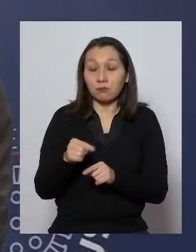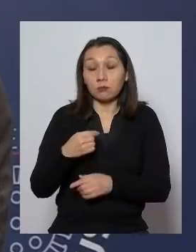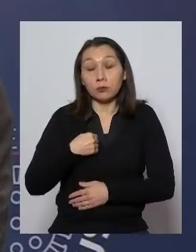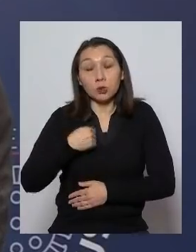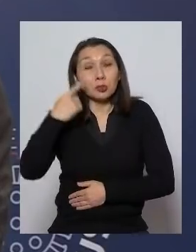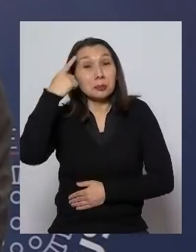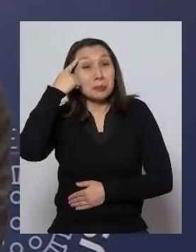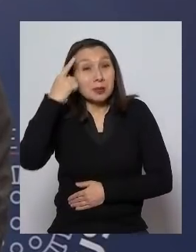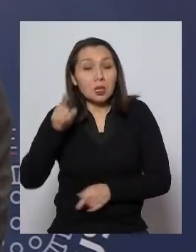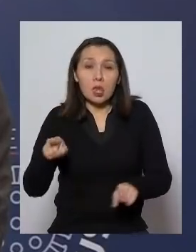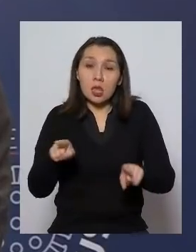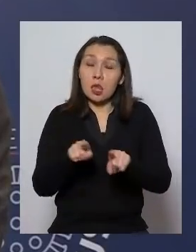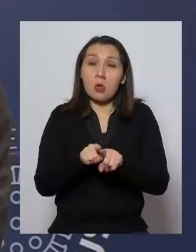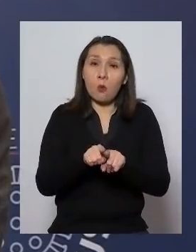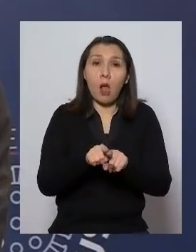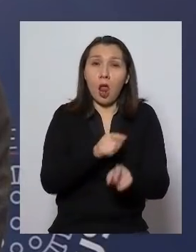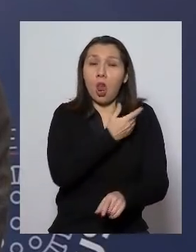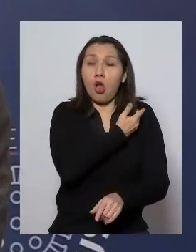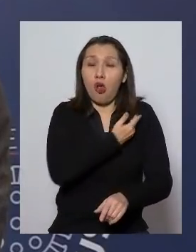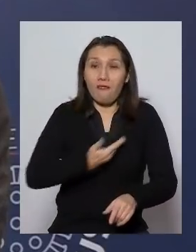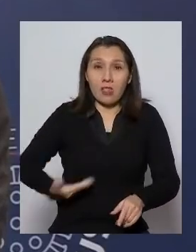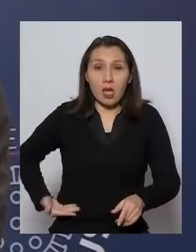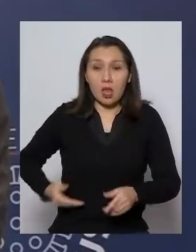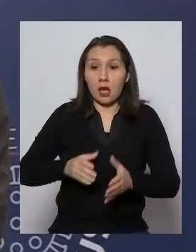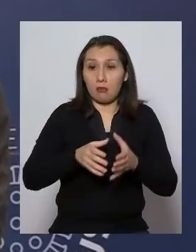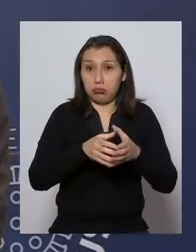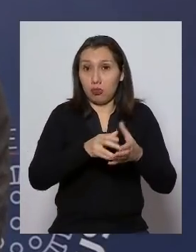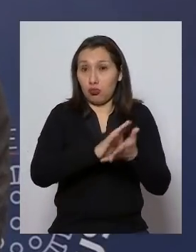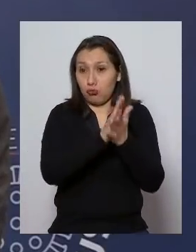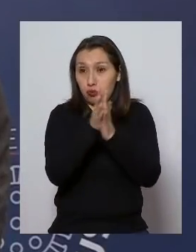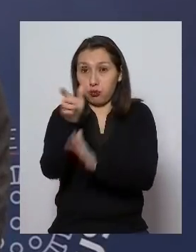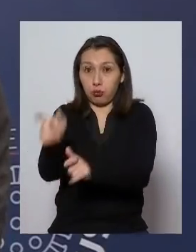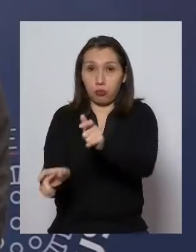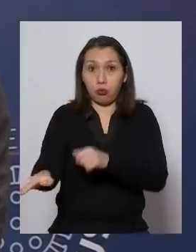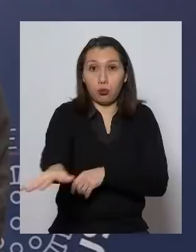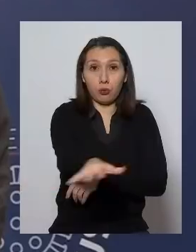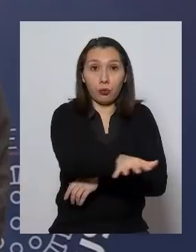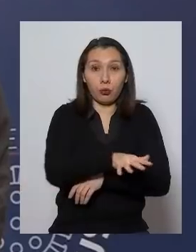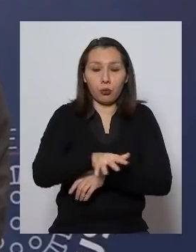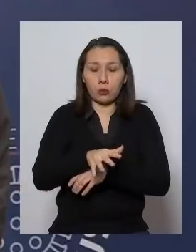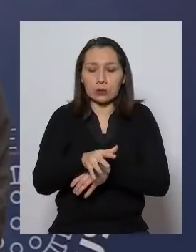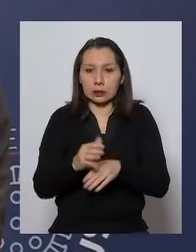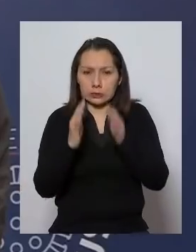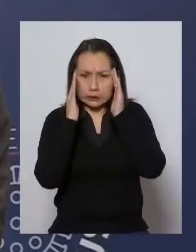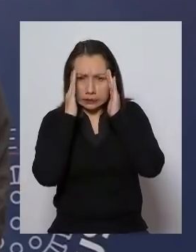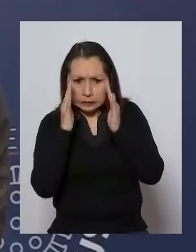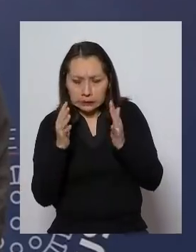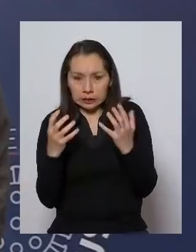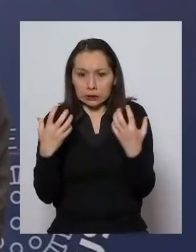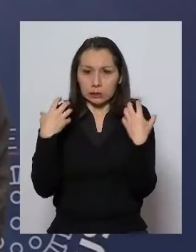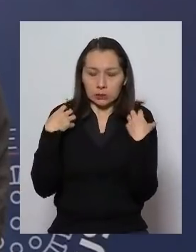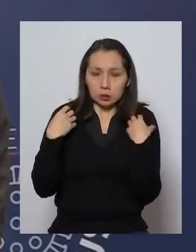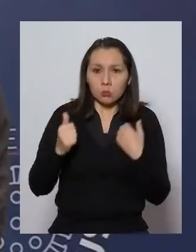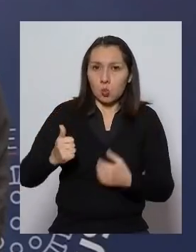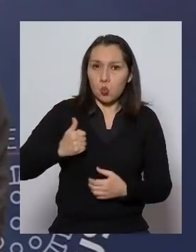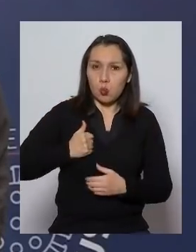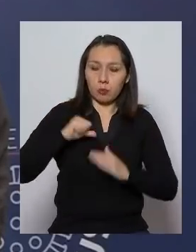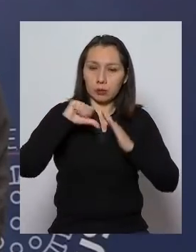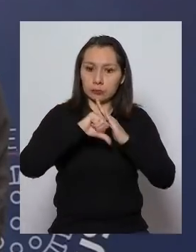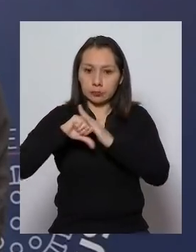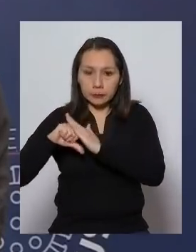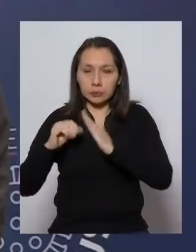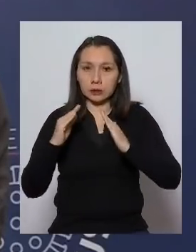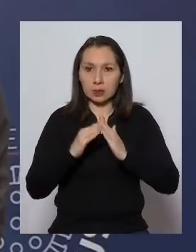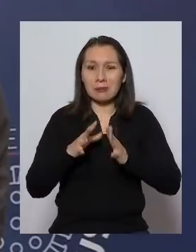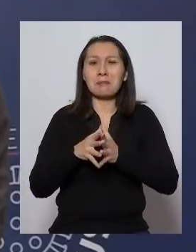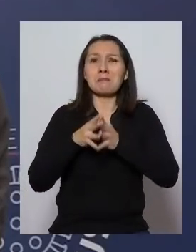Pienso que igual que el gobierno, toda la ciudadanía estamos ocupados en cumplir las medidas de cuarentena,